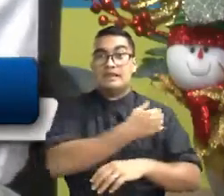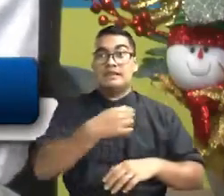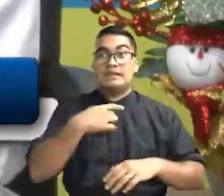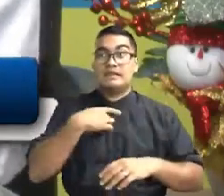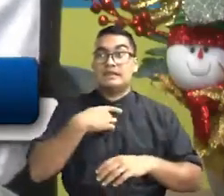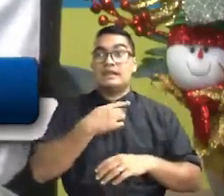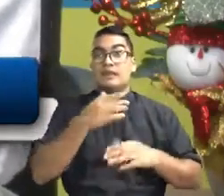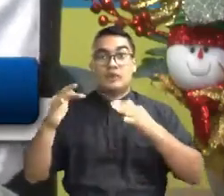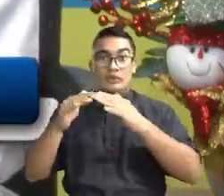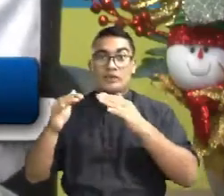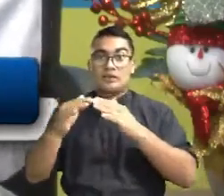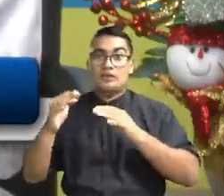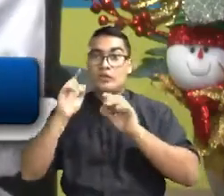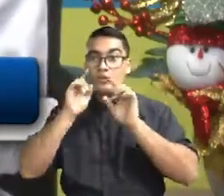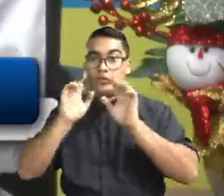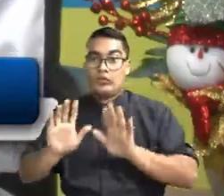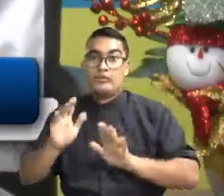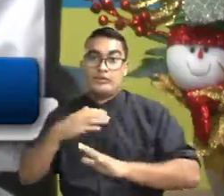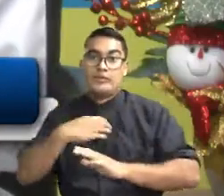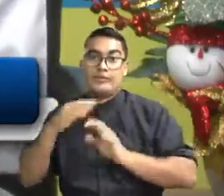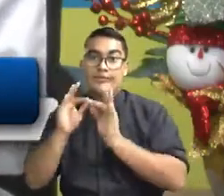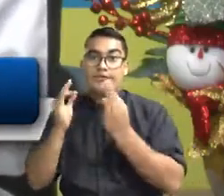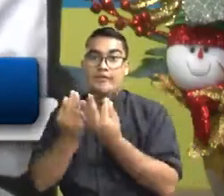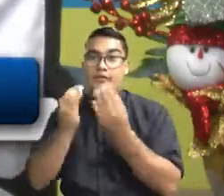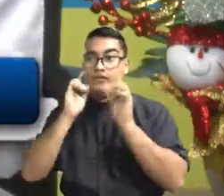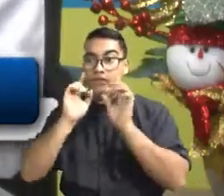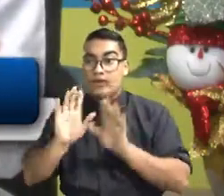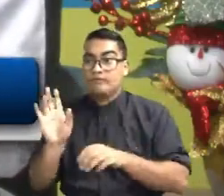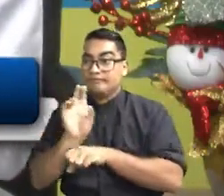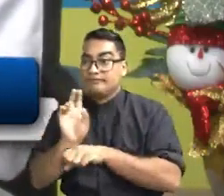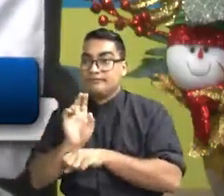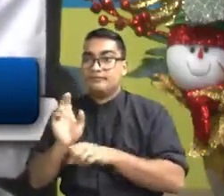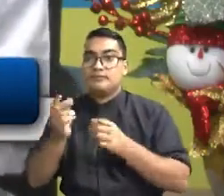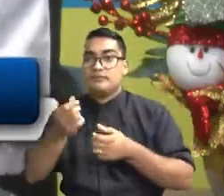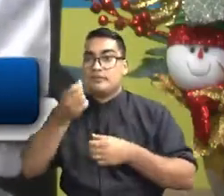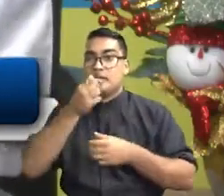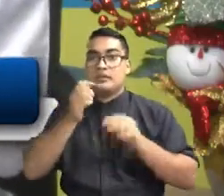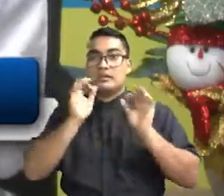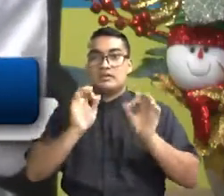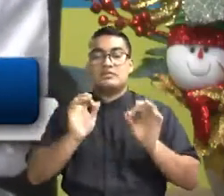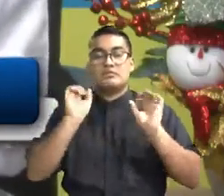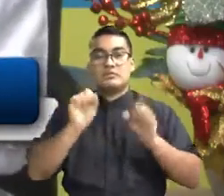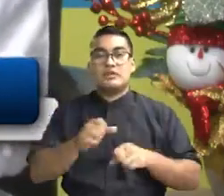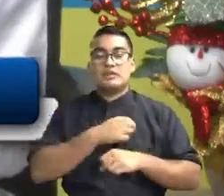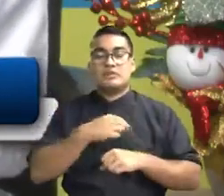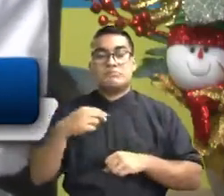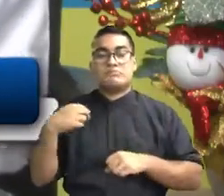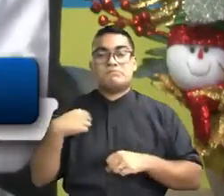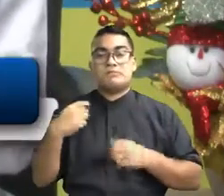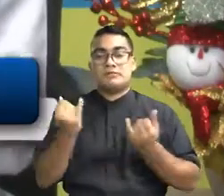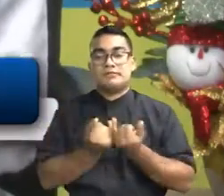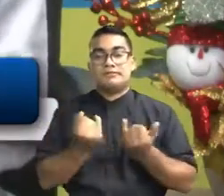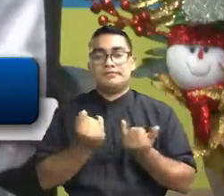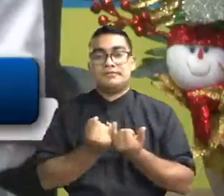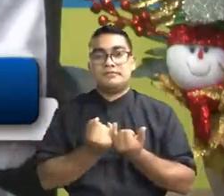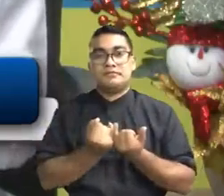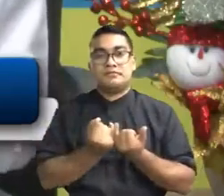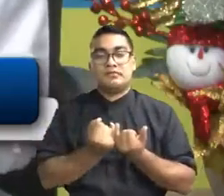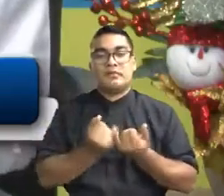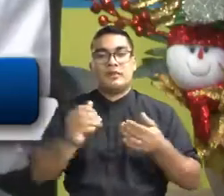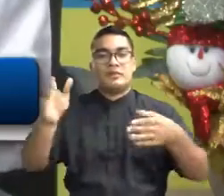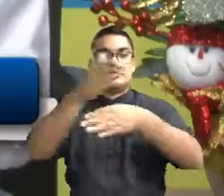en la casa, ¿verdad? Y hay que estarlo cuidando, vigilando y con su tratamiento. Entonces sí se puede de la casa. También tenemos en las